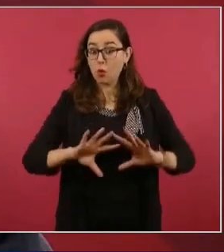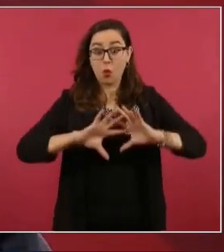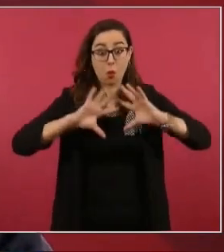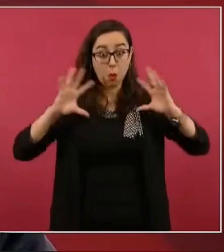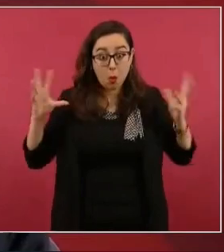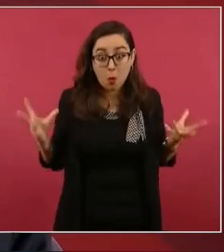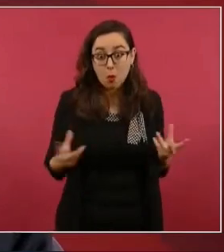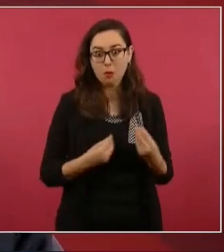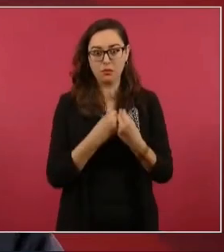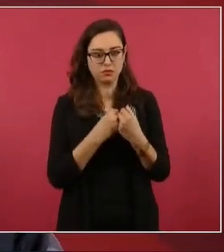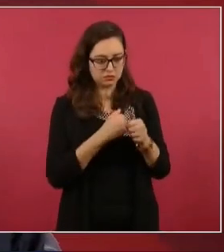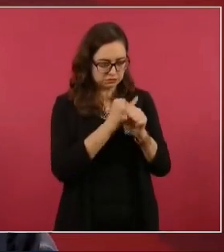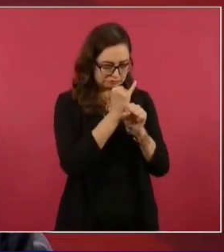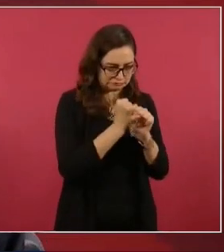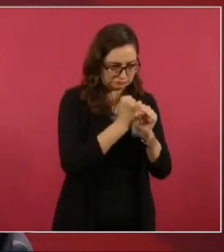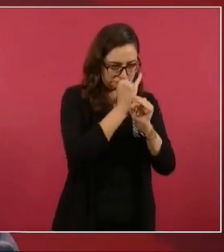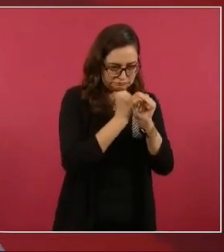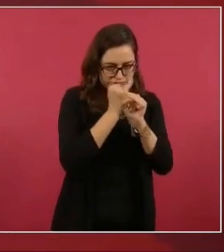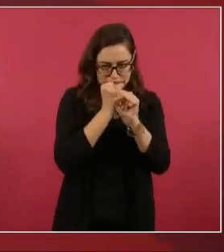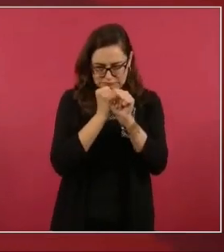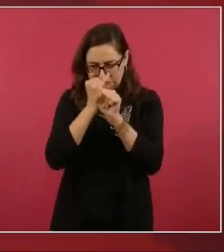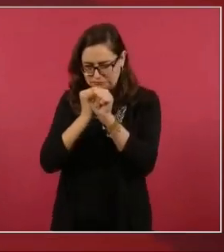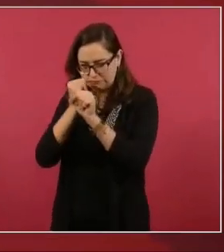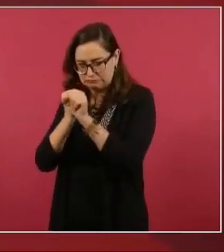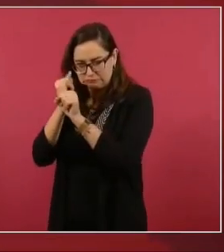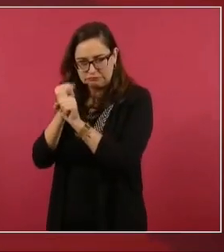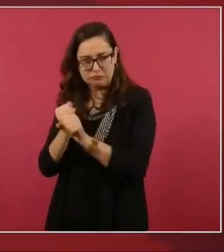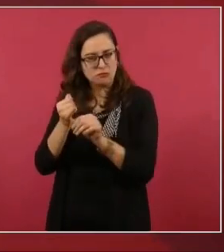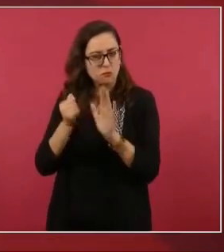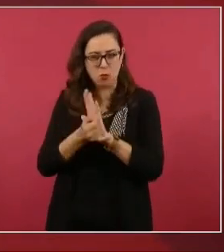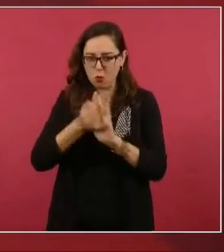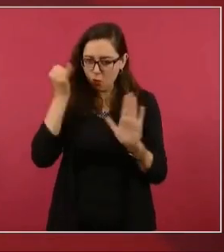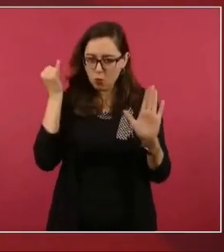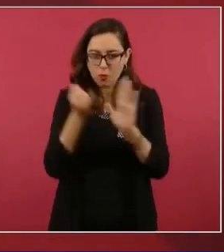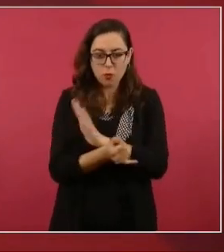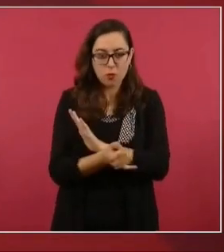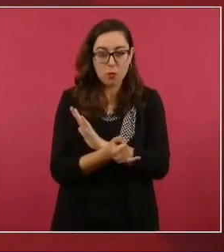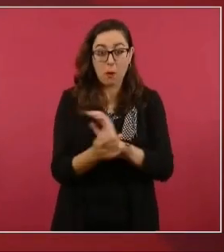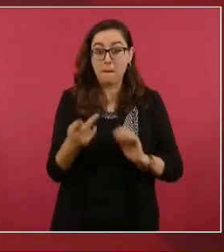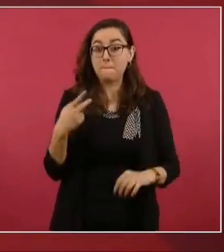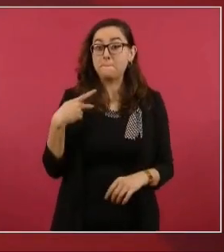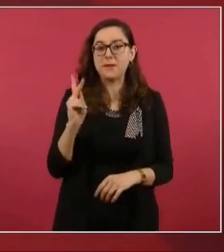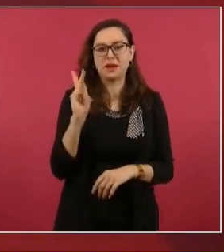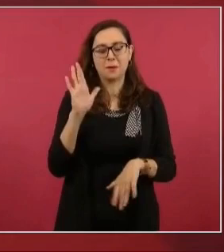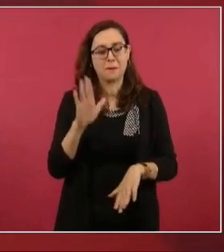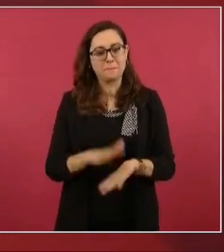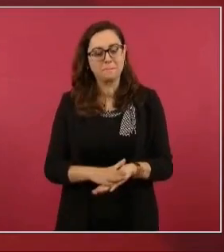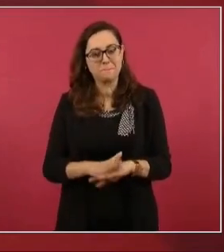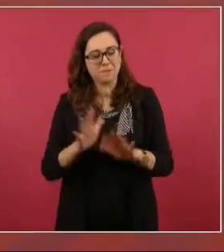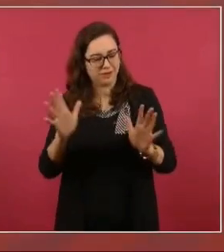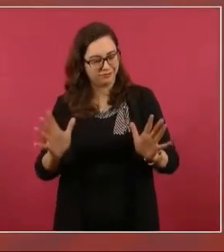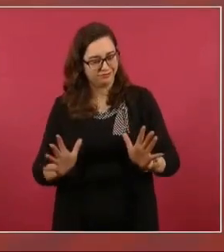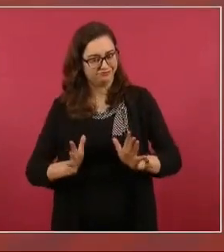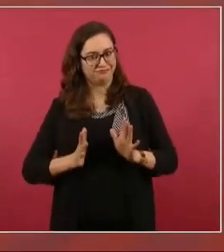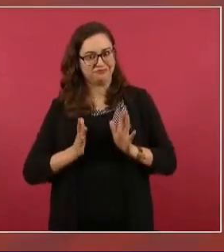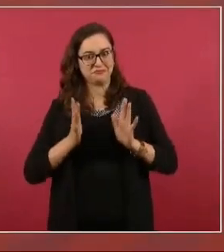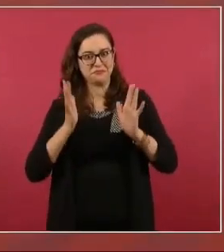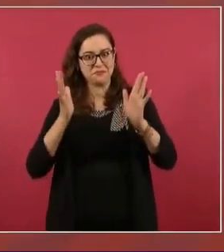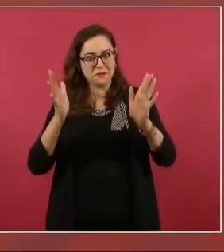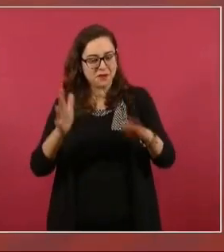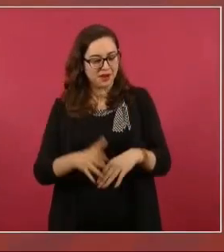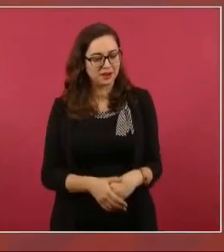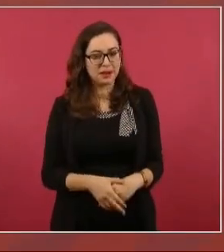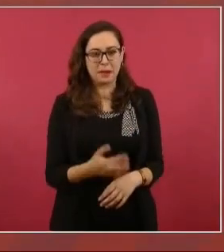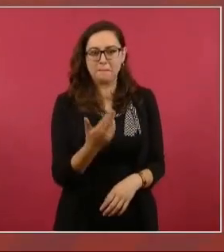todo. Pero lo que más me llamó la atención de todo es que los 25, 30 que